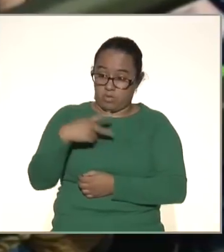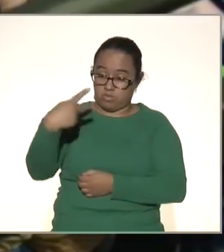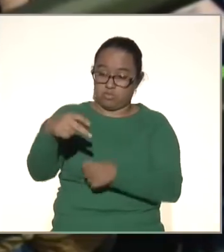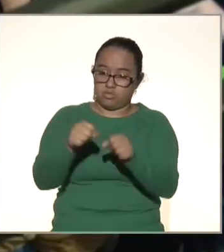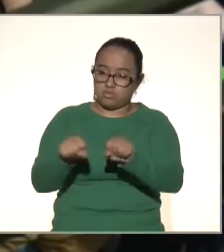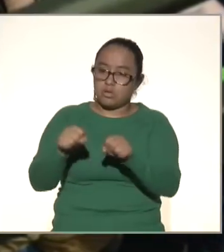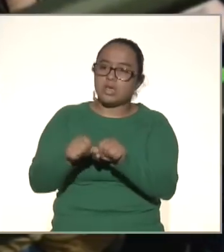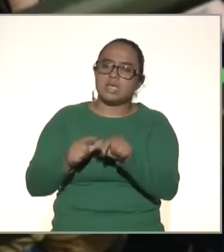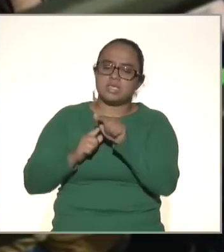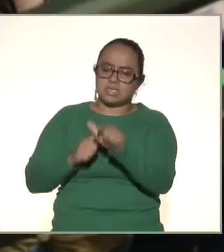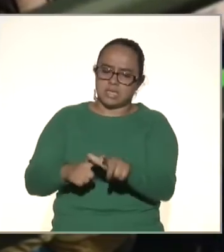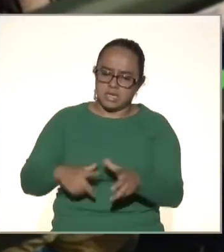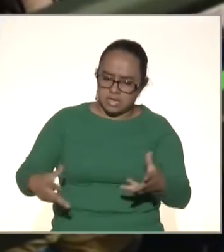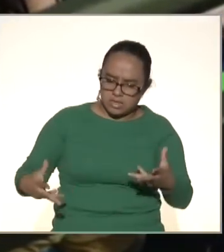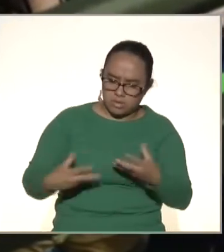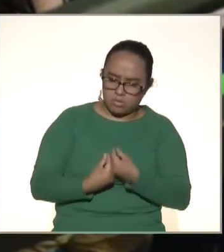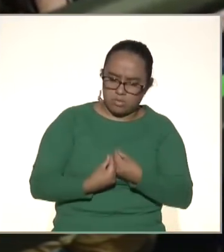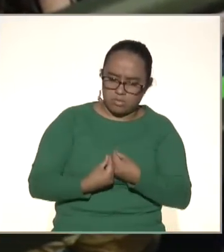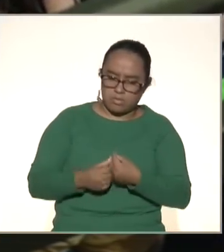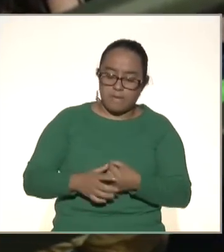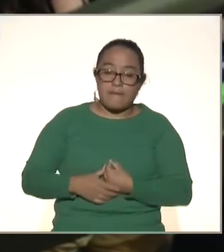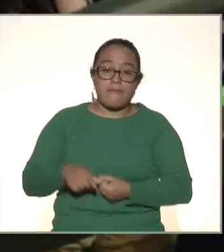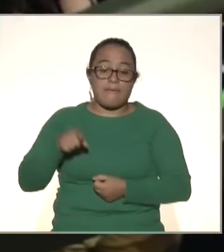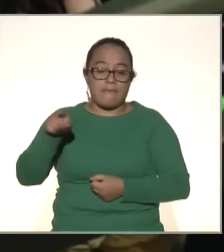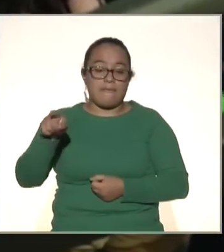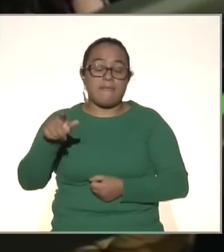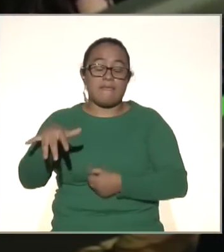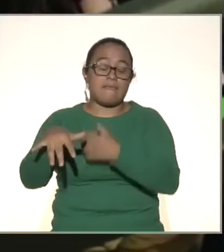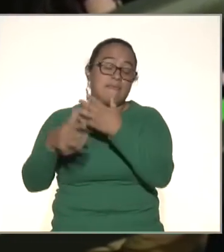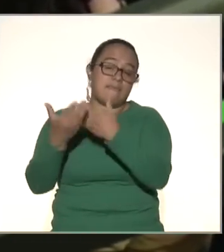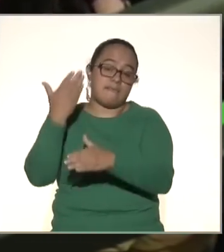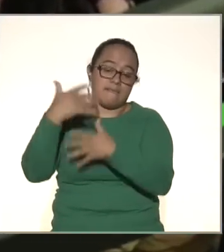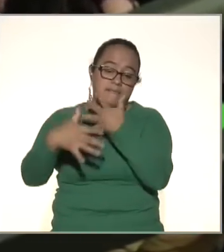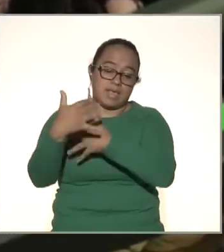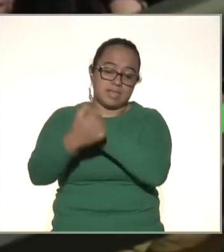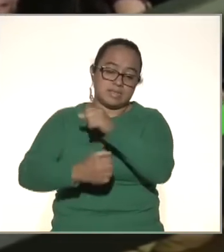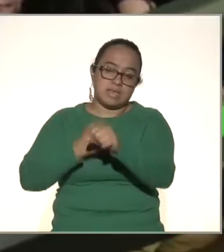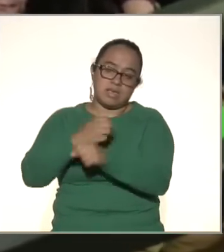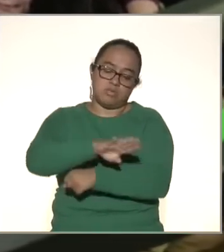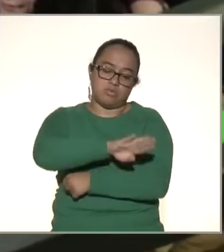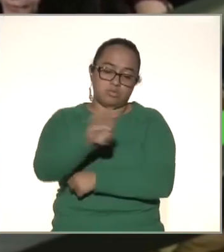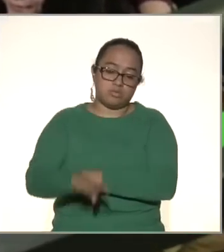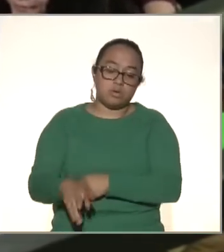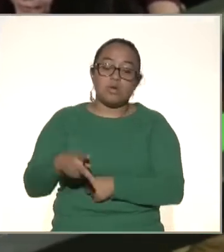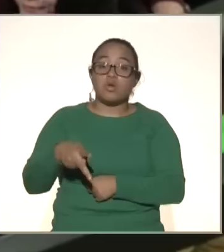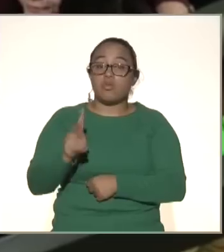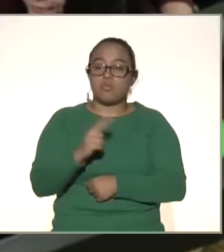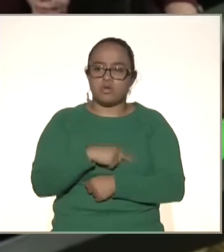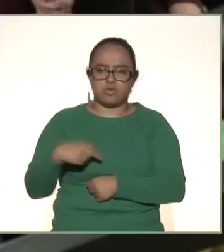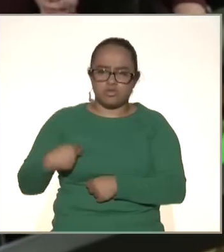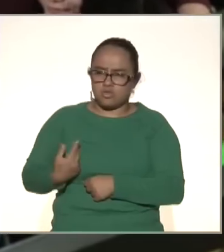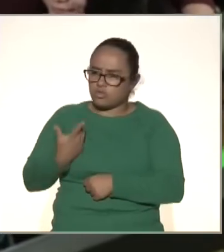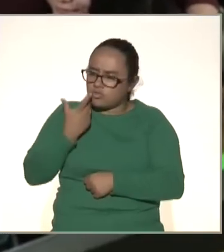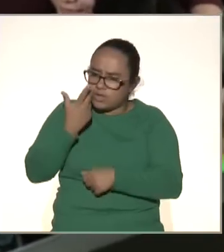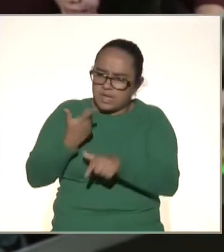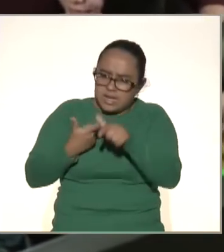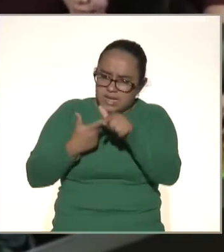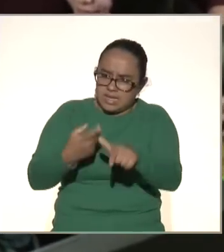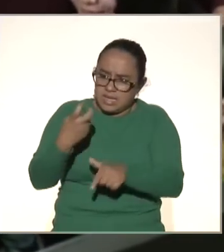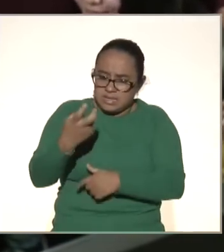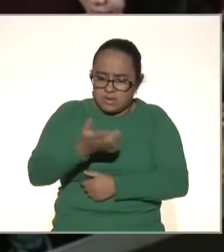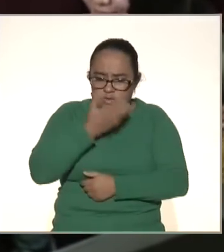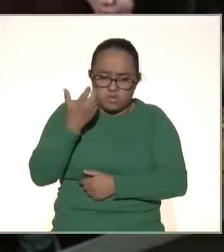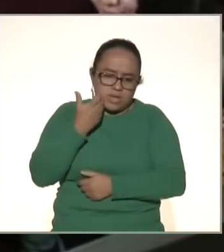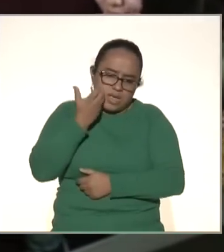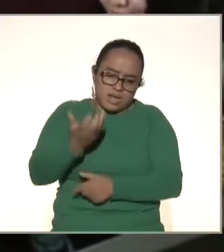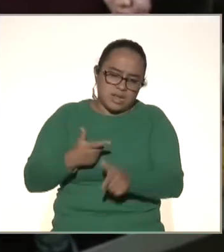reuniendo. Ella tiene 15 años que falleció, pero nosotros queremos continuar con esa tradición